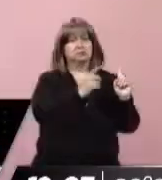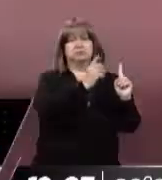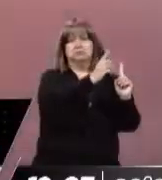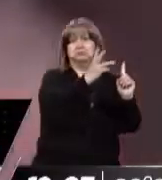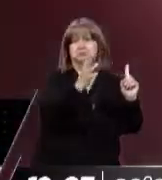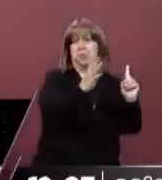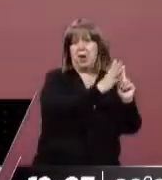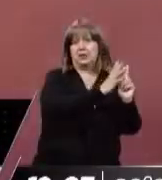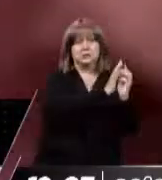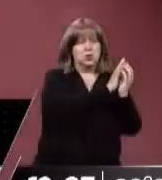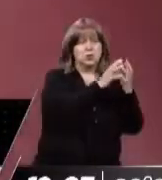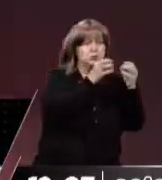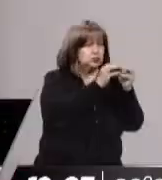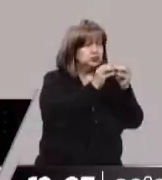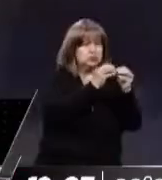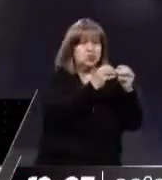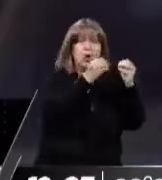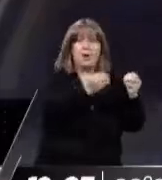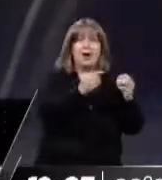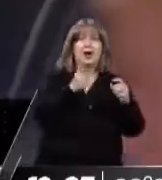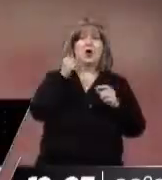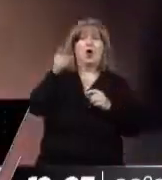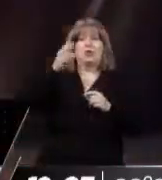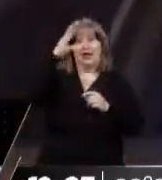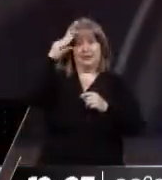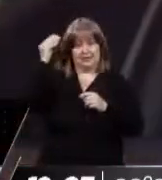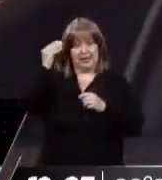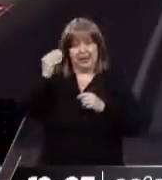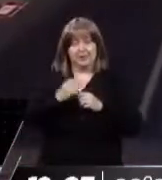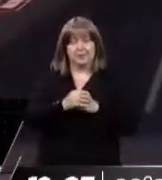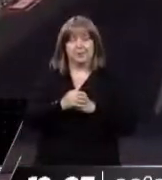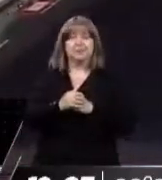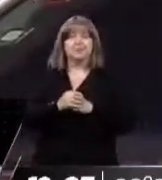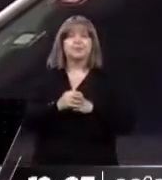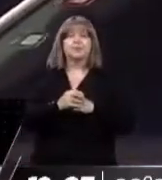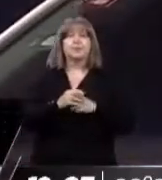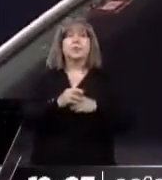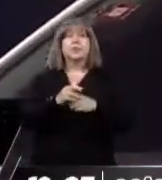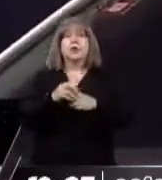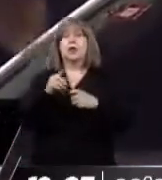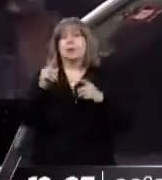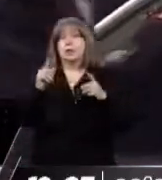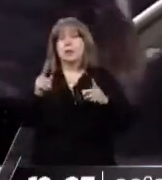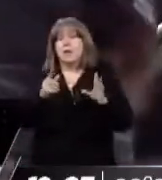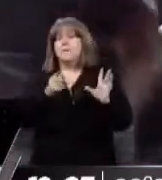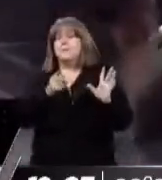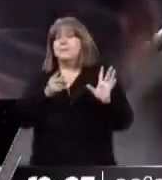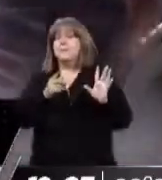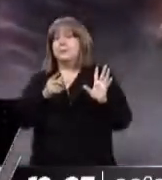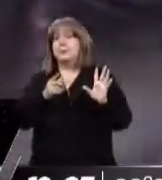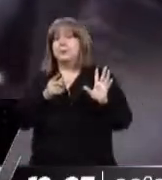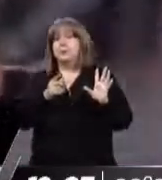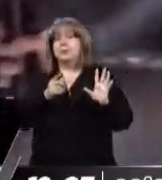en esta planificación de los atentados contra la vicepresidenta obviamente que todo esto